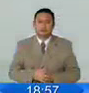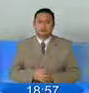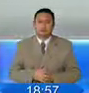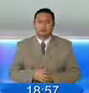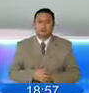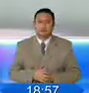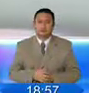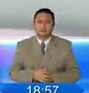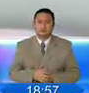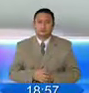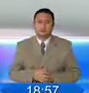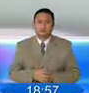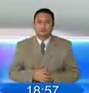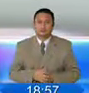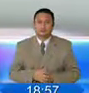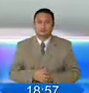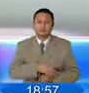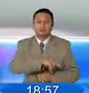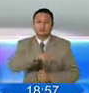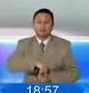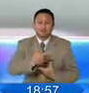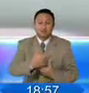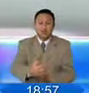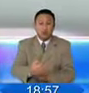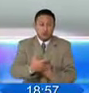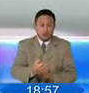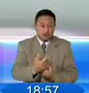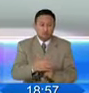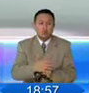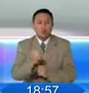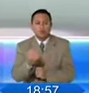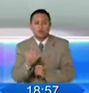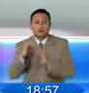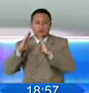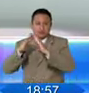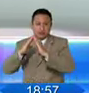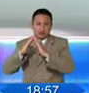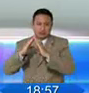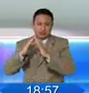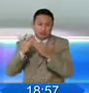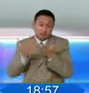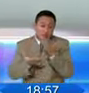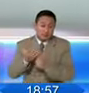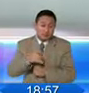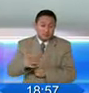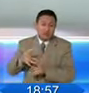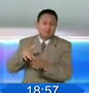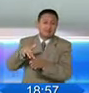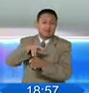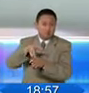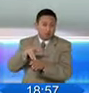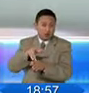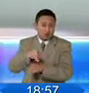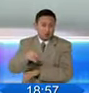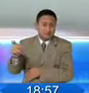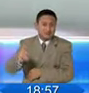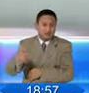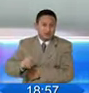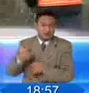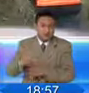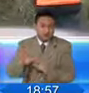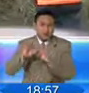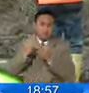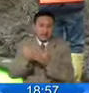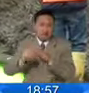que hicieron levantamiento de información de viviendas que aún estarían en riesgo y que necesitan ser